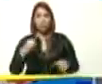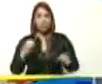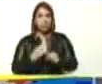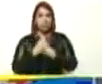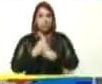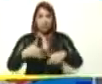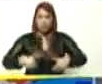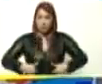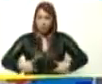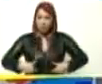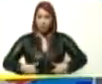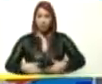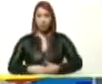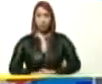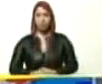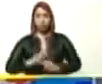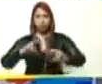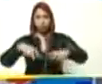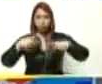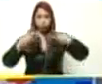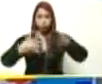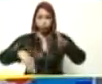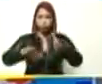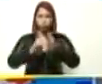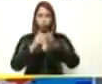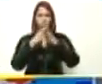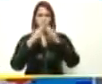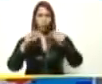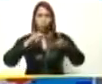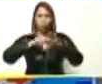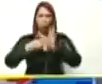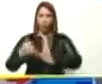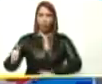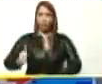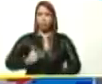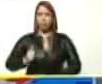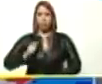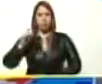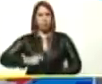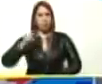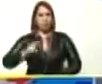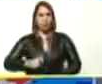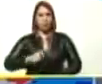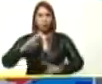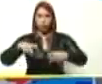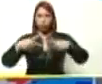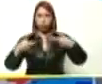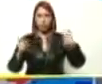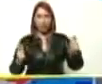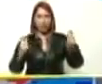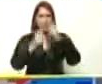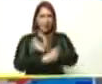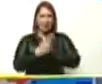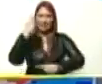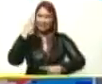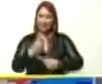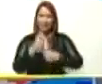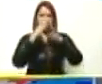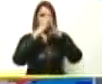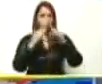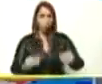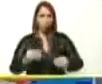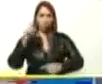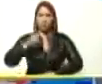para renovar todo lo que sea necesario renovar para cambiar todo lo que